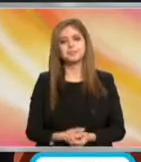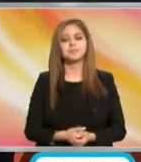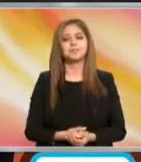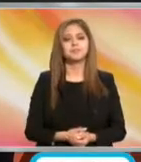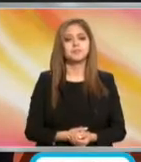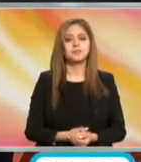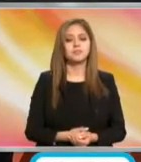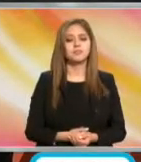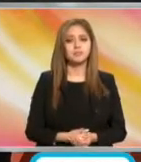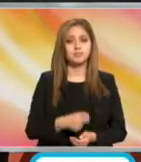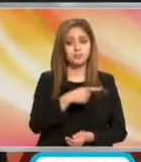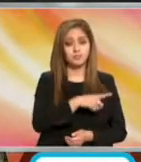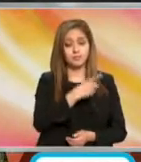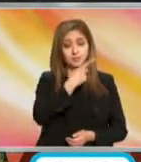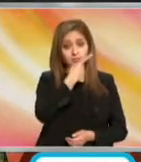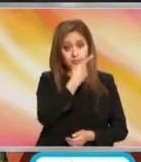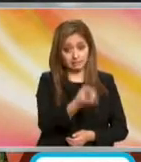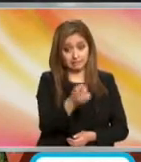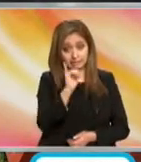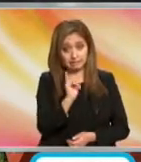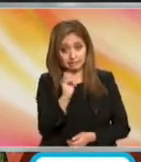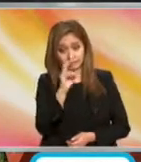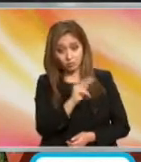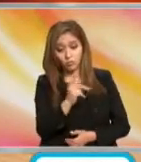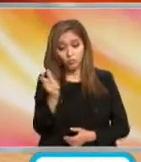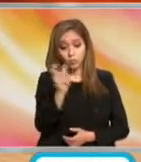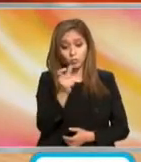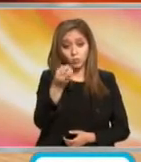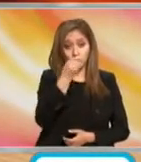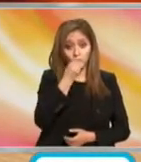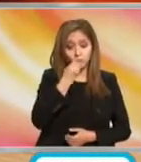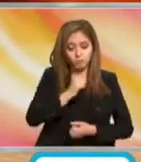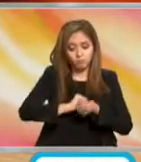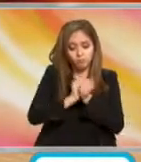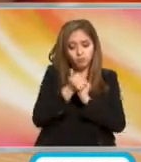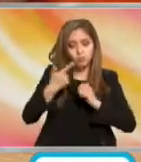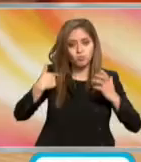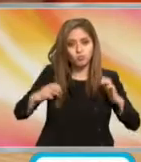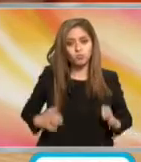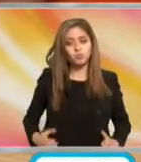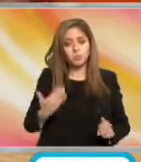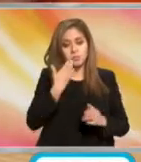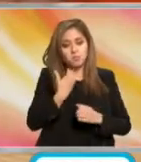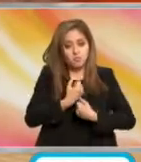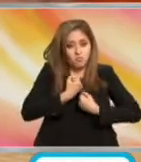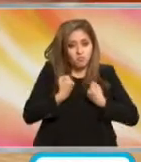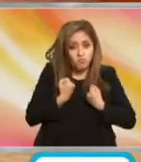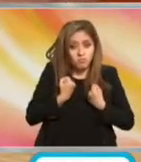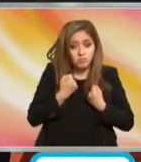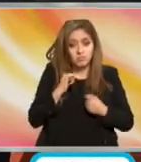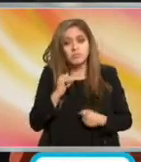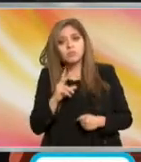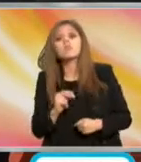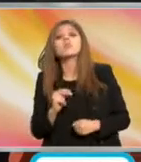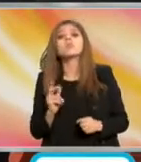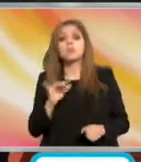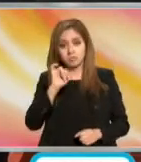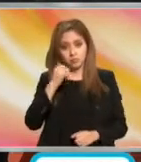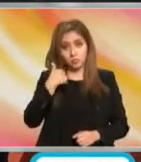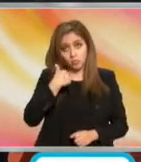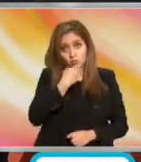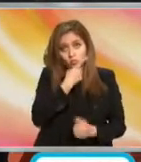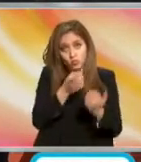da energía, o ¿Extra? nos da mucho, ajá, exactamente. ¿Pero si da es mucha mito fuerza. o es de verdad? No, yo digo que sí es de